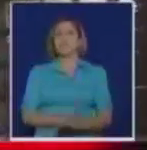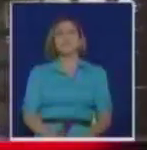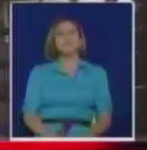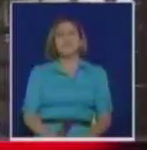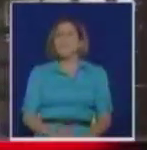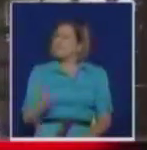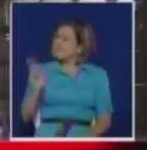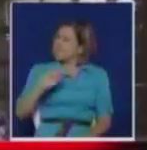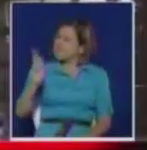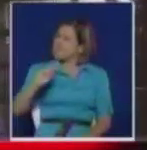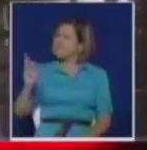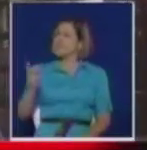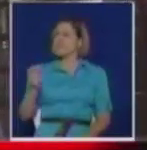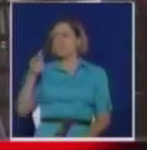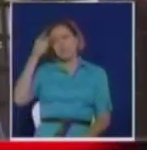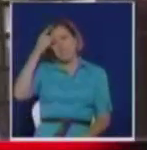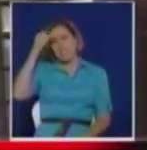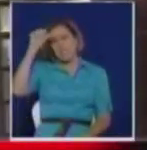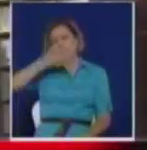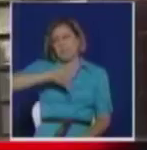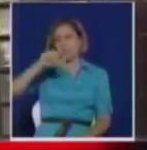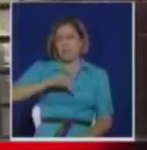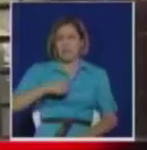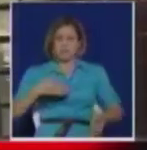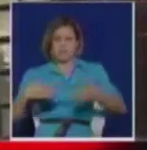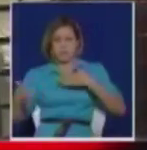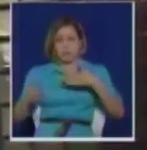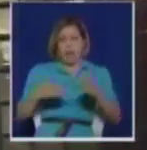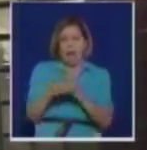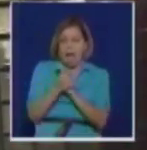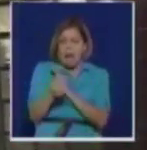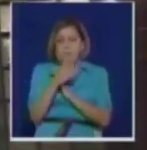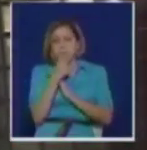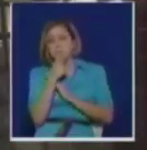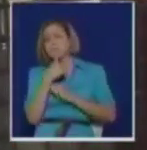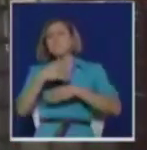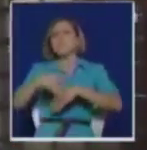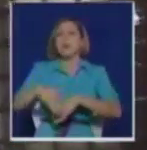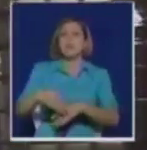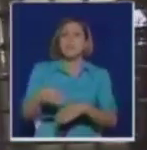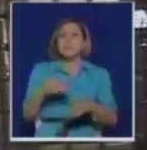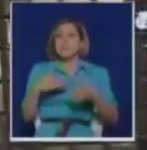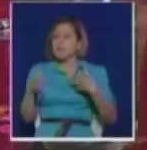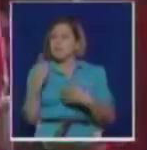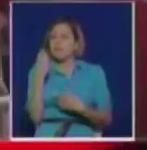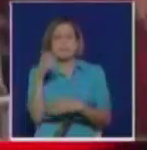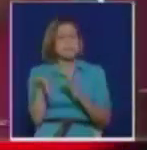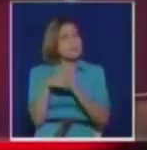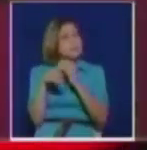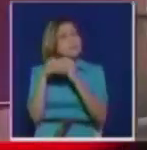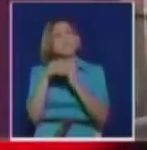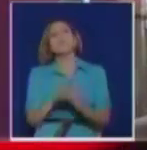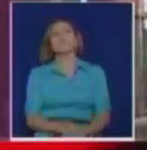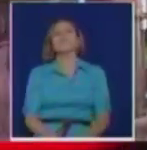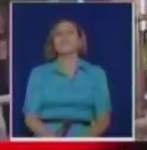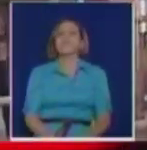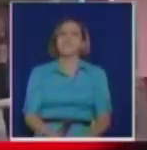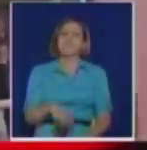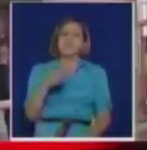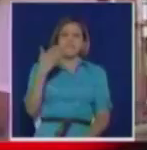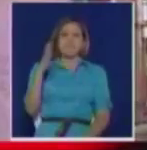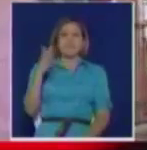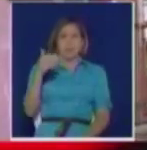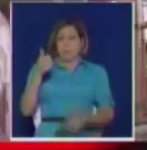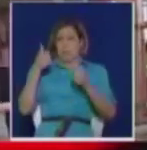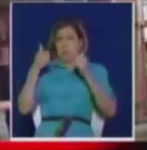mal, América no tiene dominio en mitad del campo, no tenemos recuperación, hay que mejorar mucho. Muy regular.